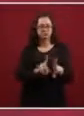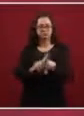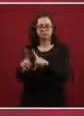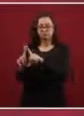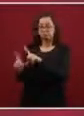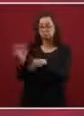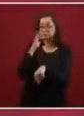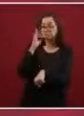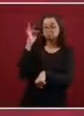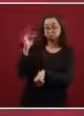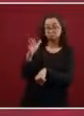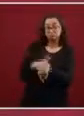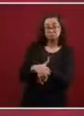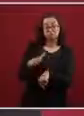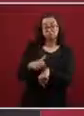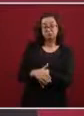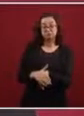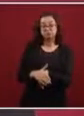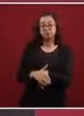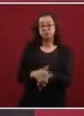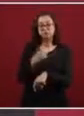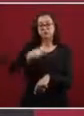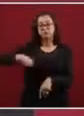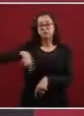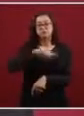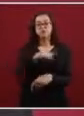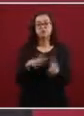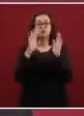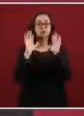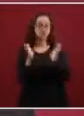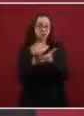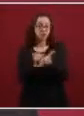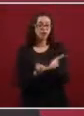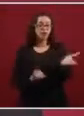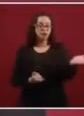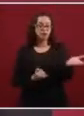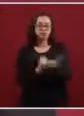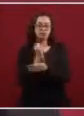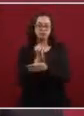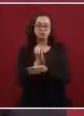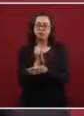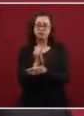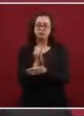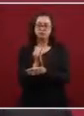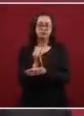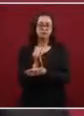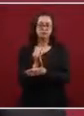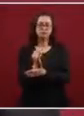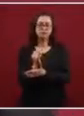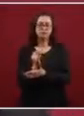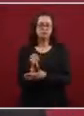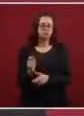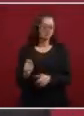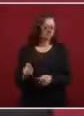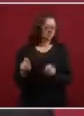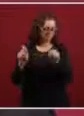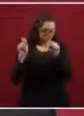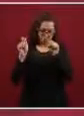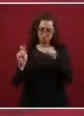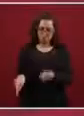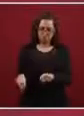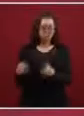que hemos tomado la decisión de mantener la misma